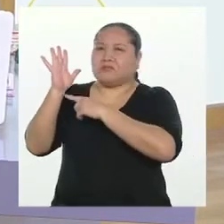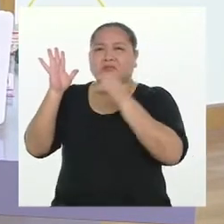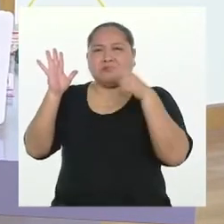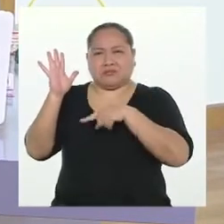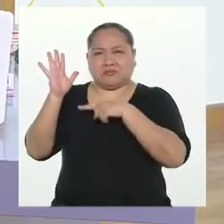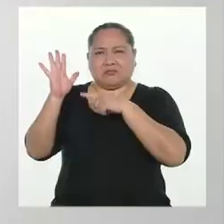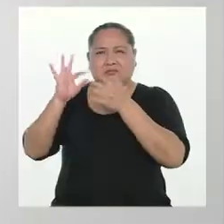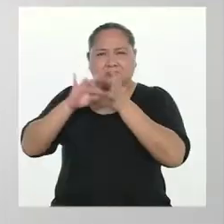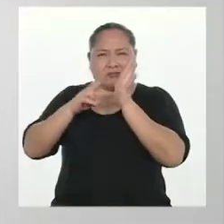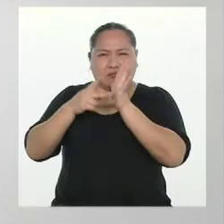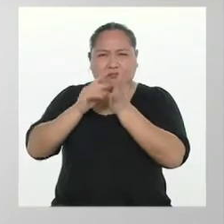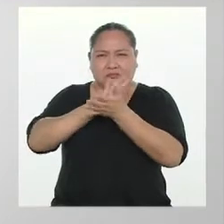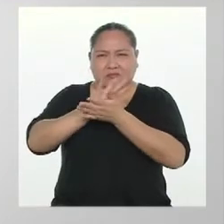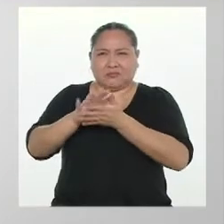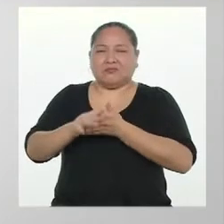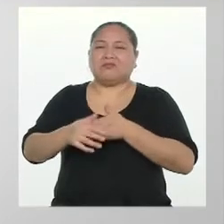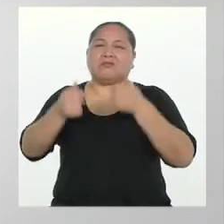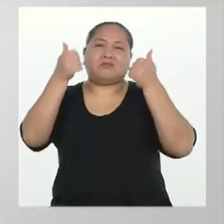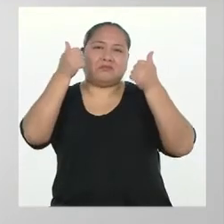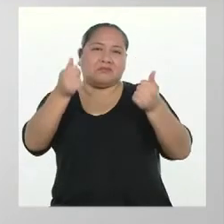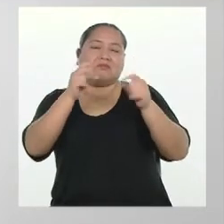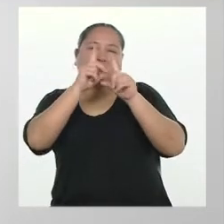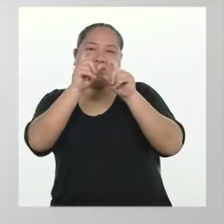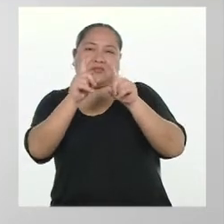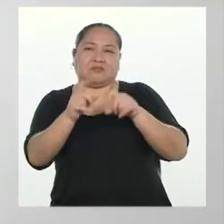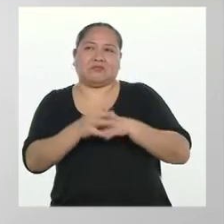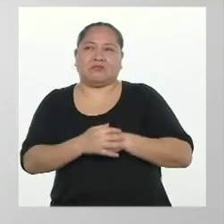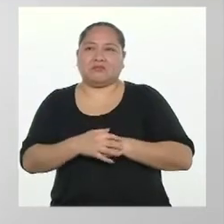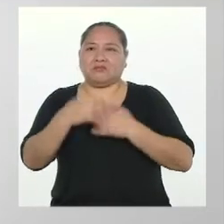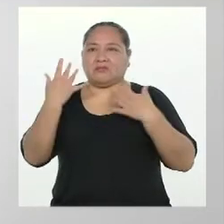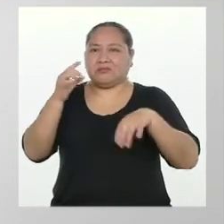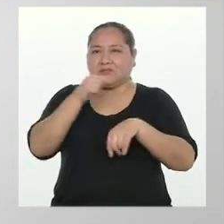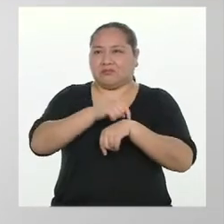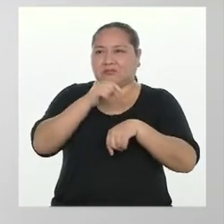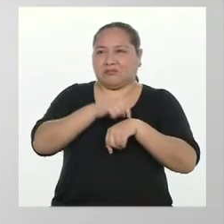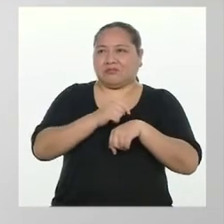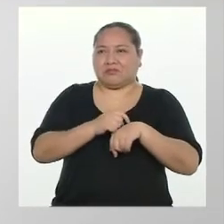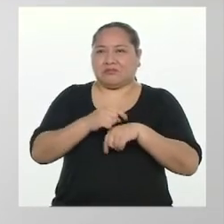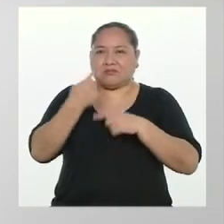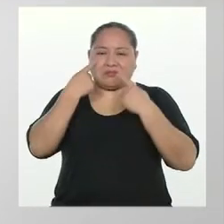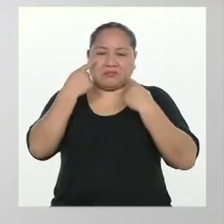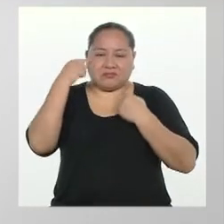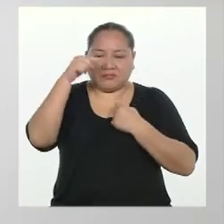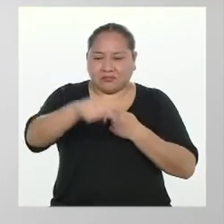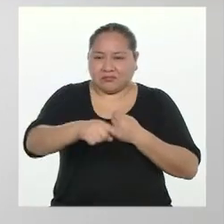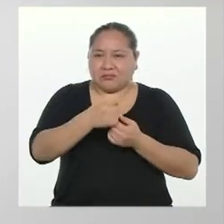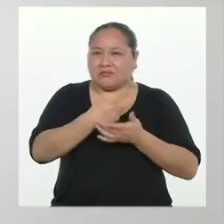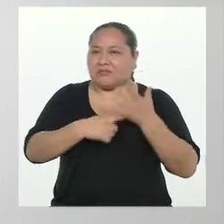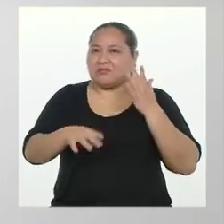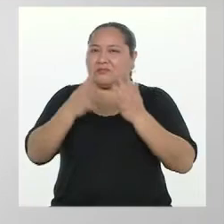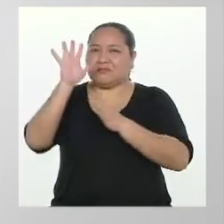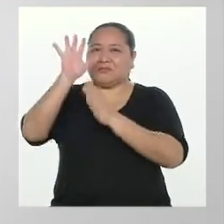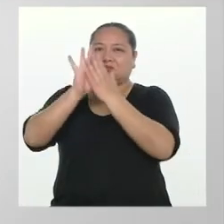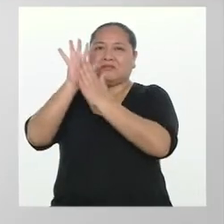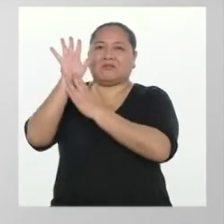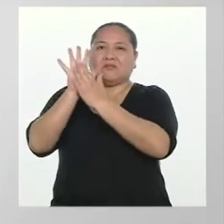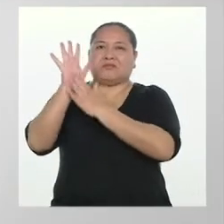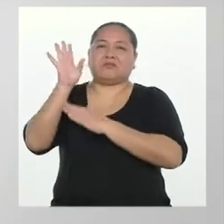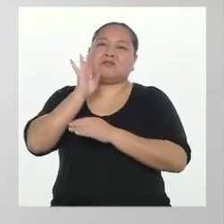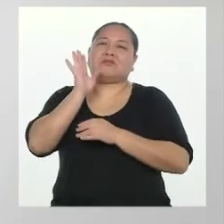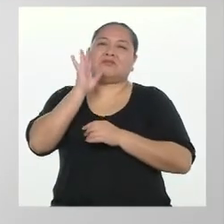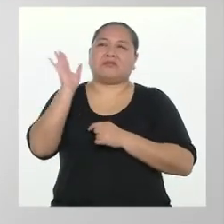¿estarán limpias? Buenas preguntas, Rodrigo. Ha llegado la hora de conocer lo que hay en nuestras manos cuando